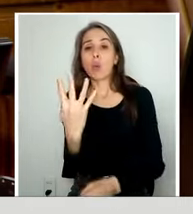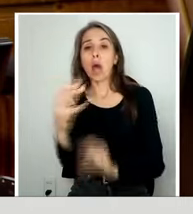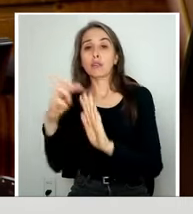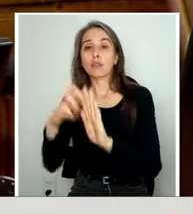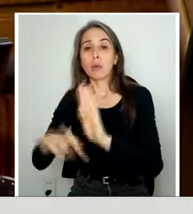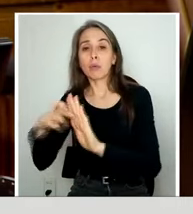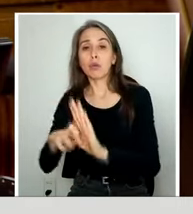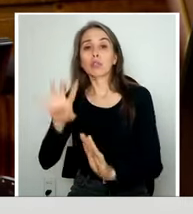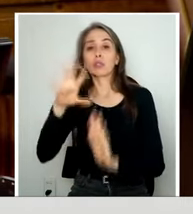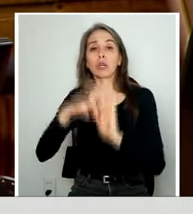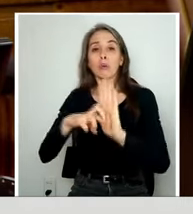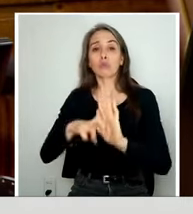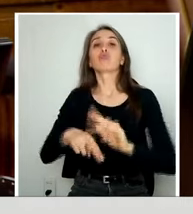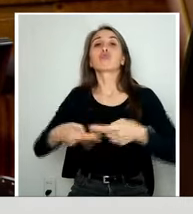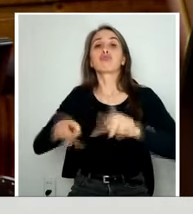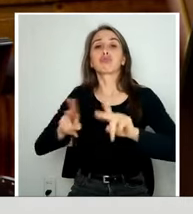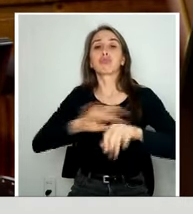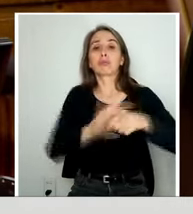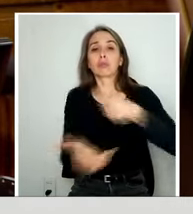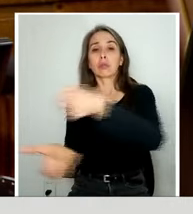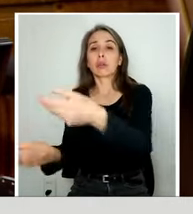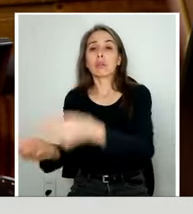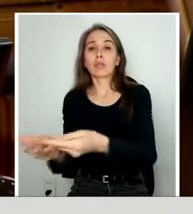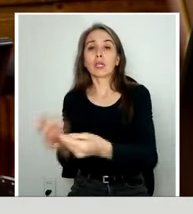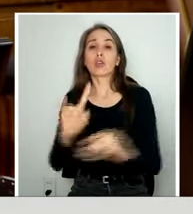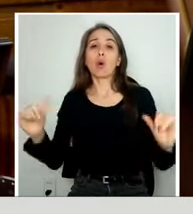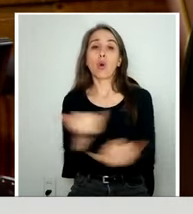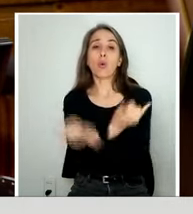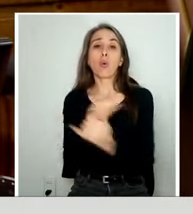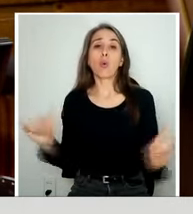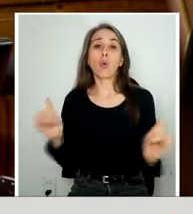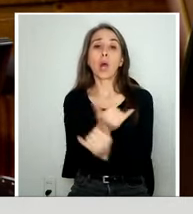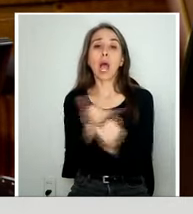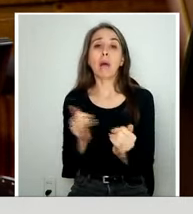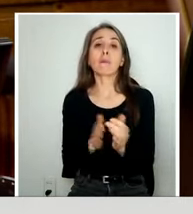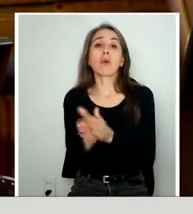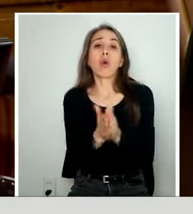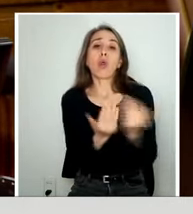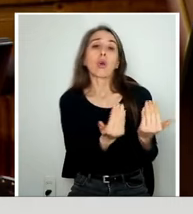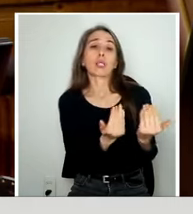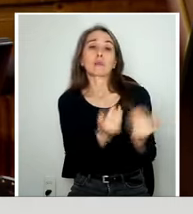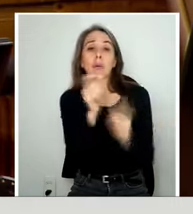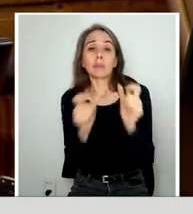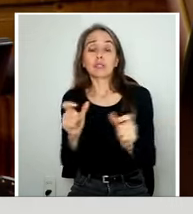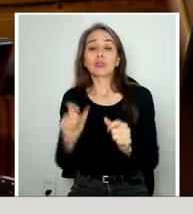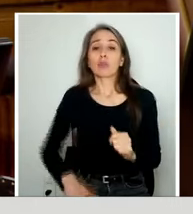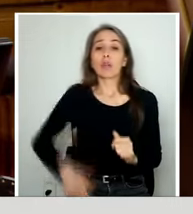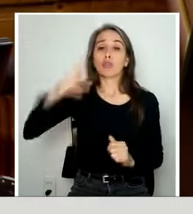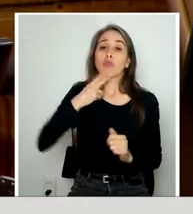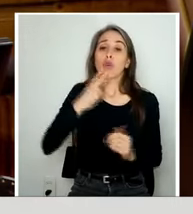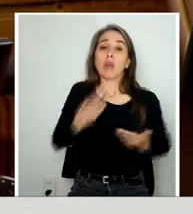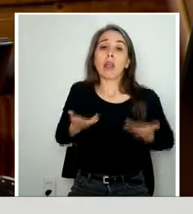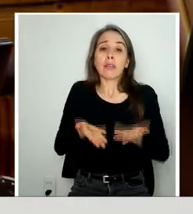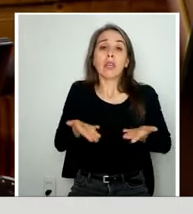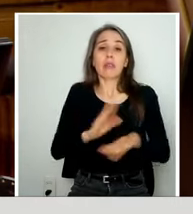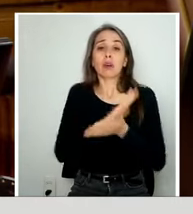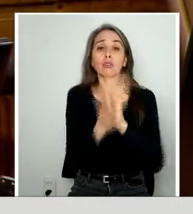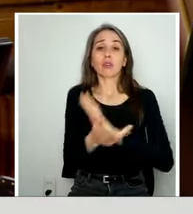financiadas no juguemos con las esperanzas de quienes han dado todo por nuestro país